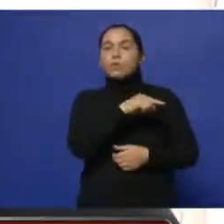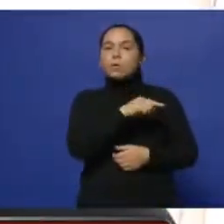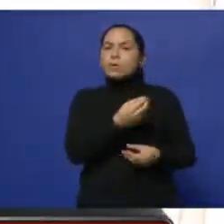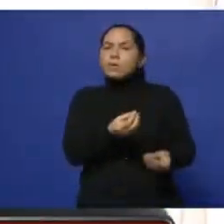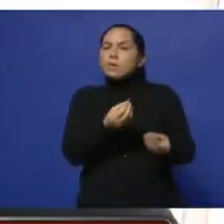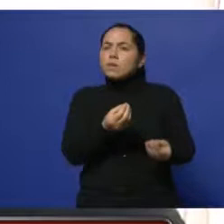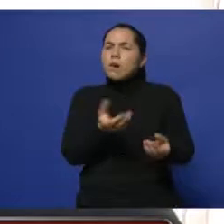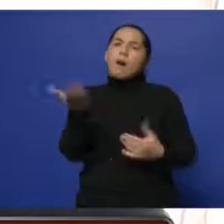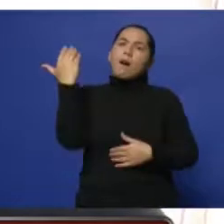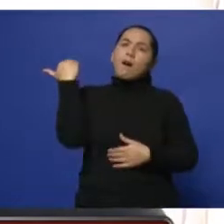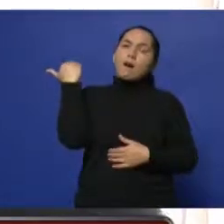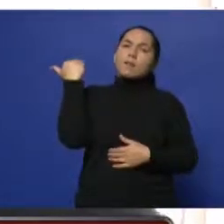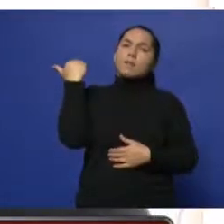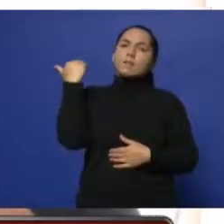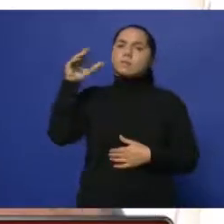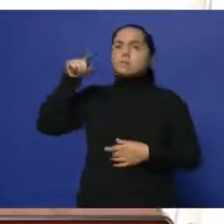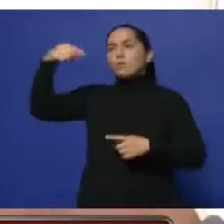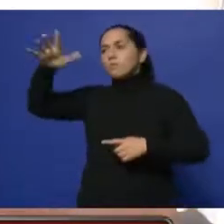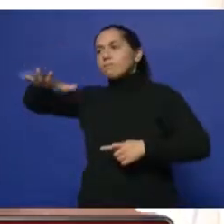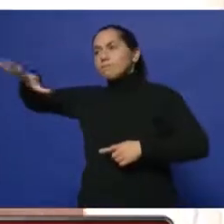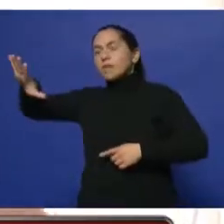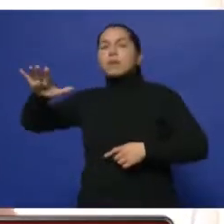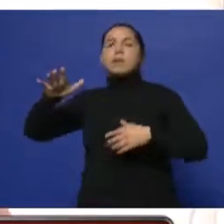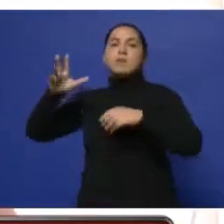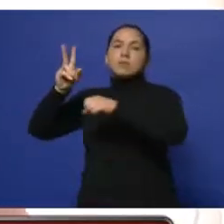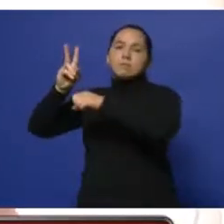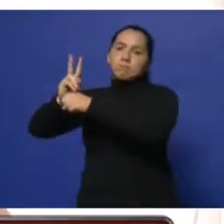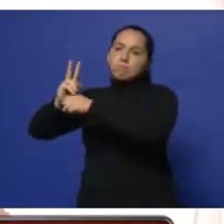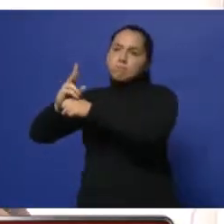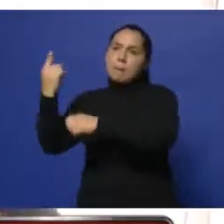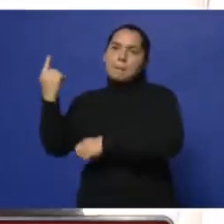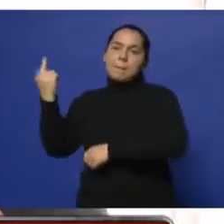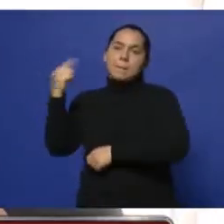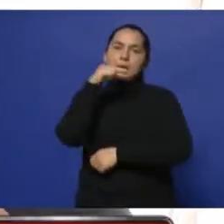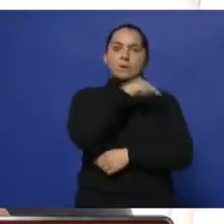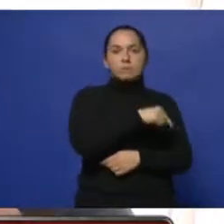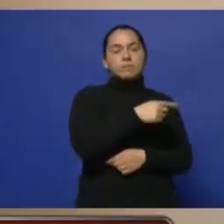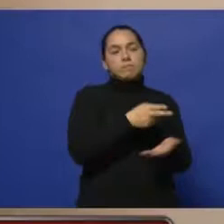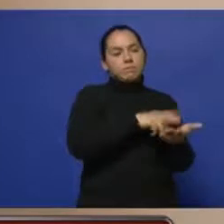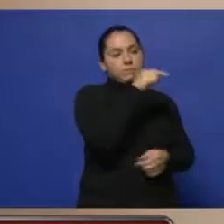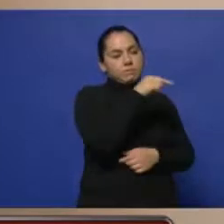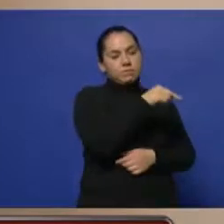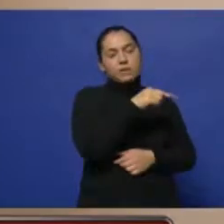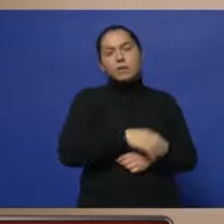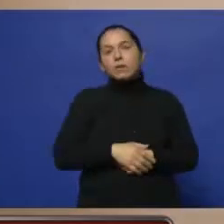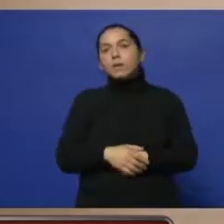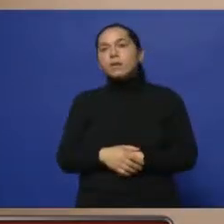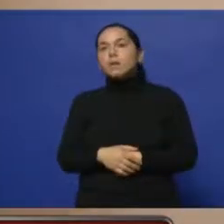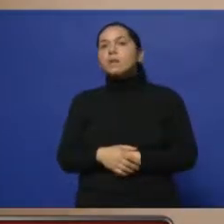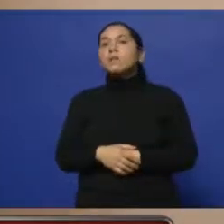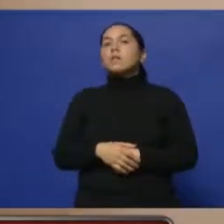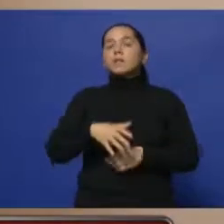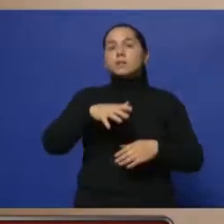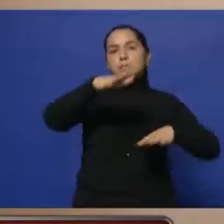atención primaria en el barrio La Madrid, pero por otro lado, cubrir un sector muy grande de la ciudad que hace al barrio